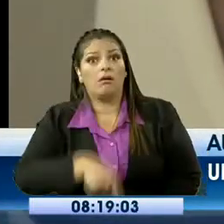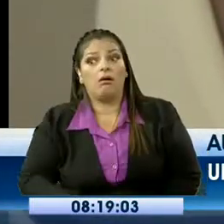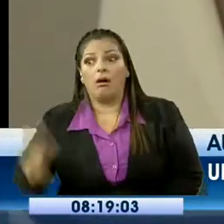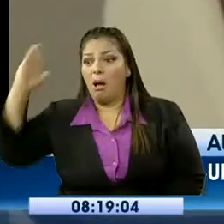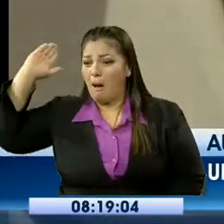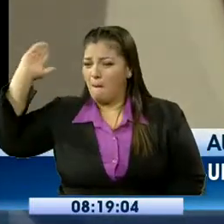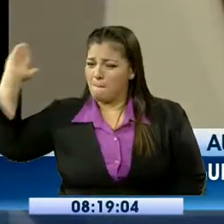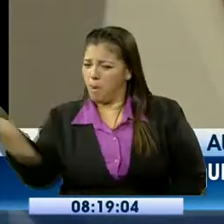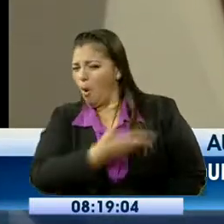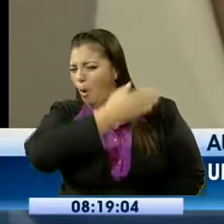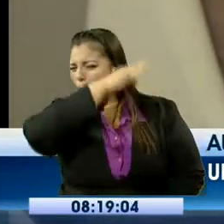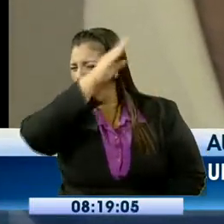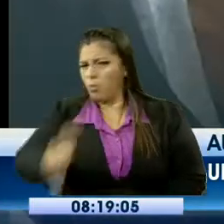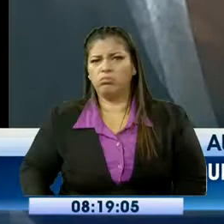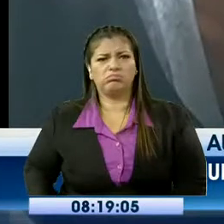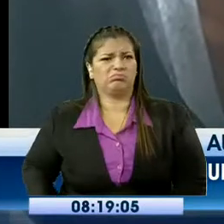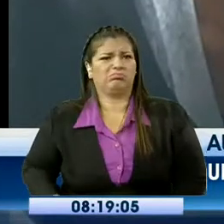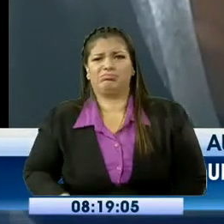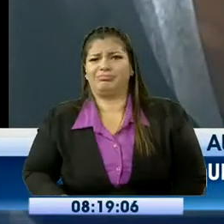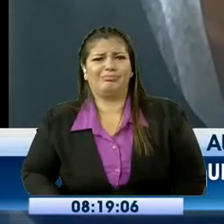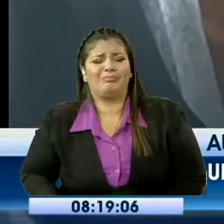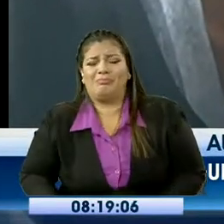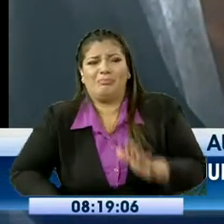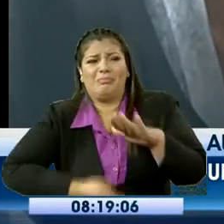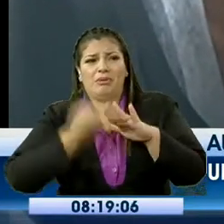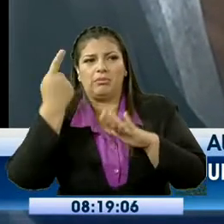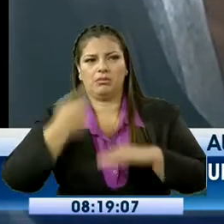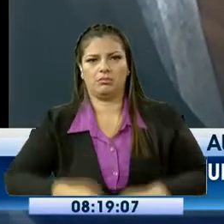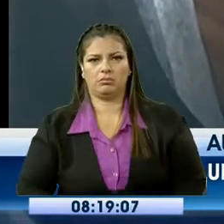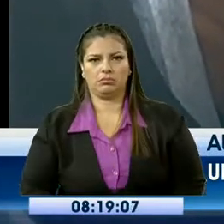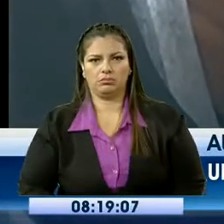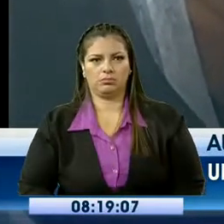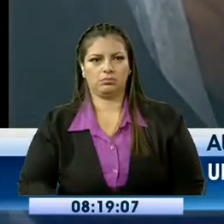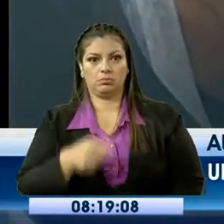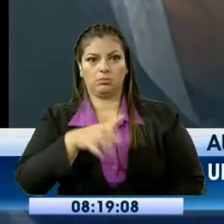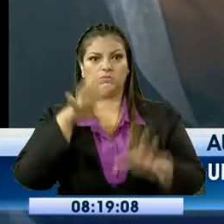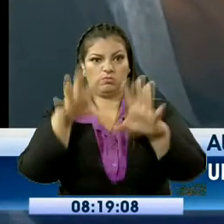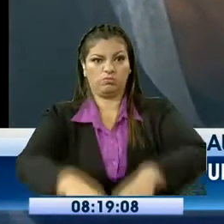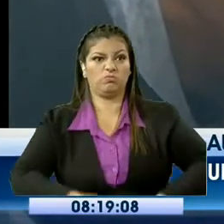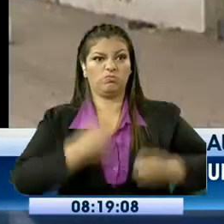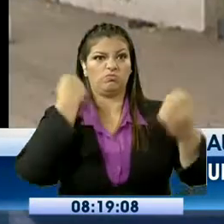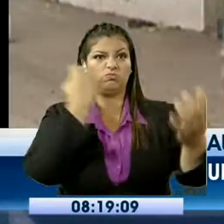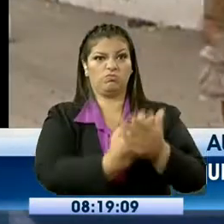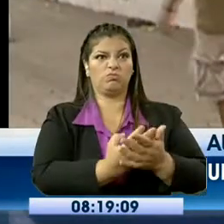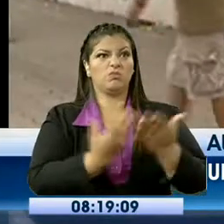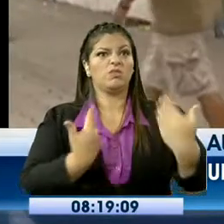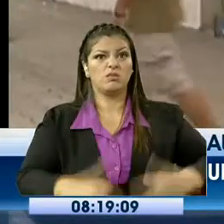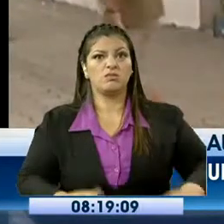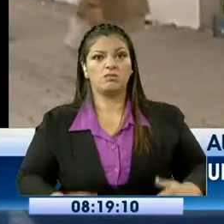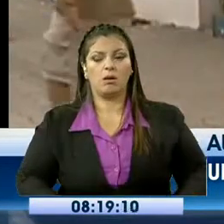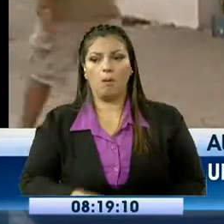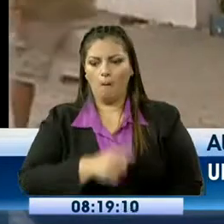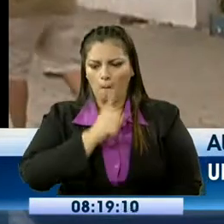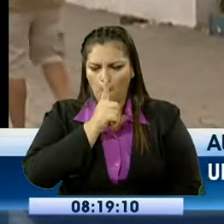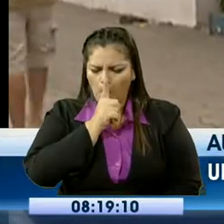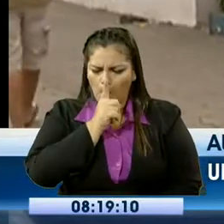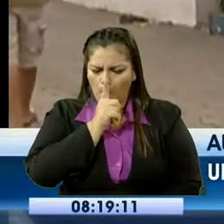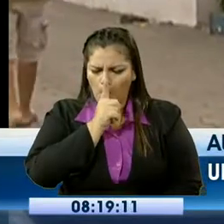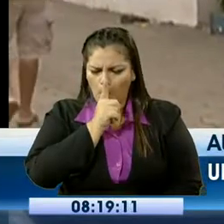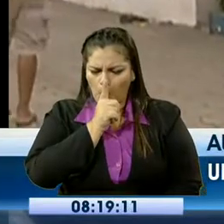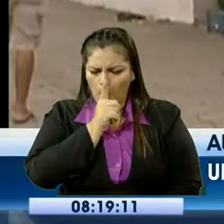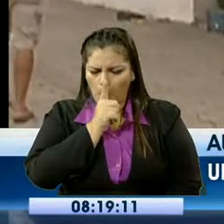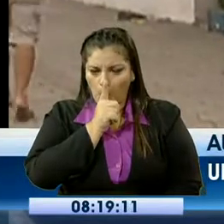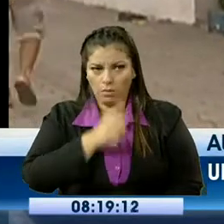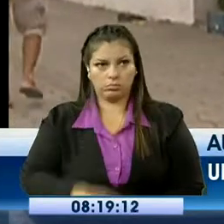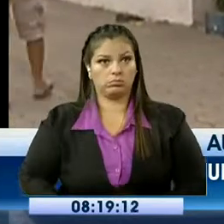principal sospechoso, alias Pocho, al momento de su captura, prefirió guardar silencio. Fue puesto a órdenes del